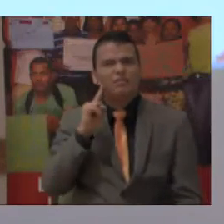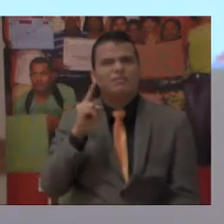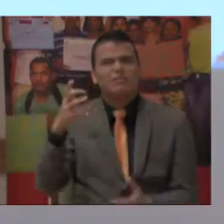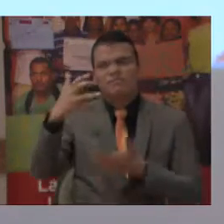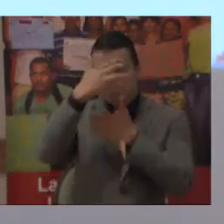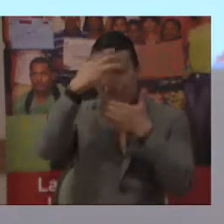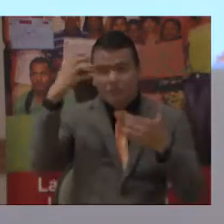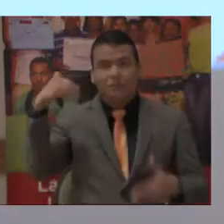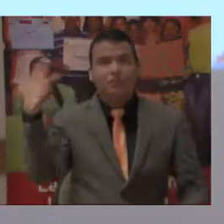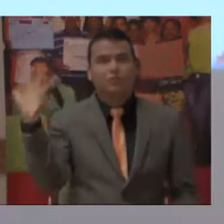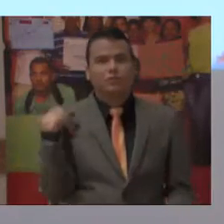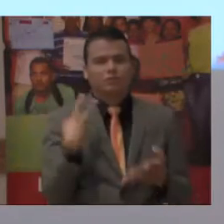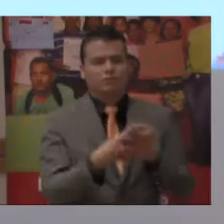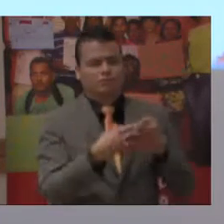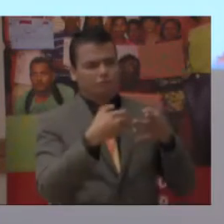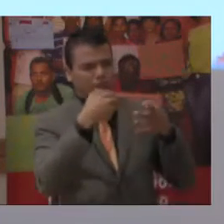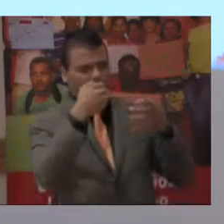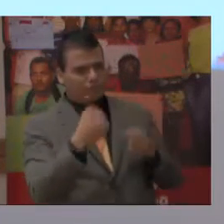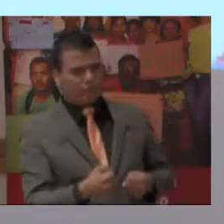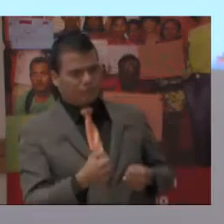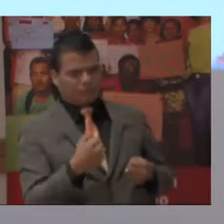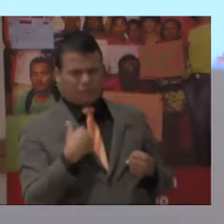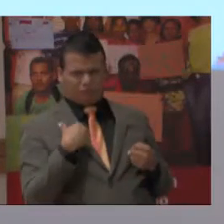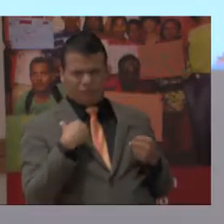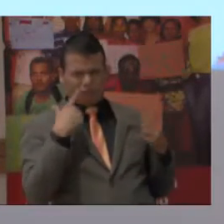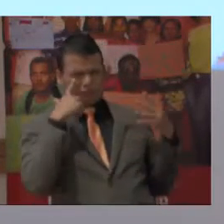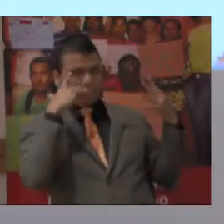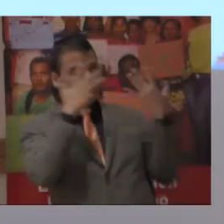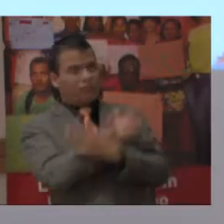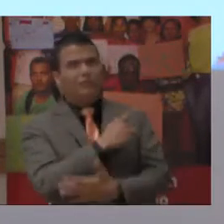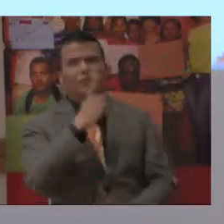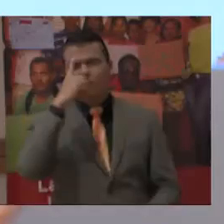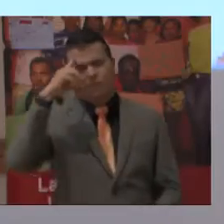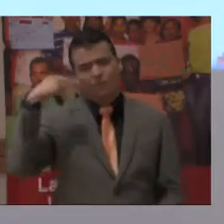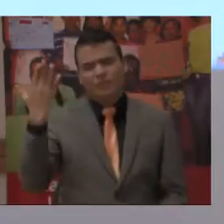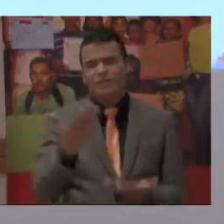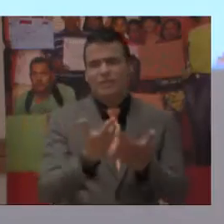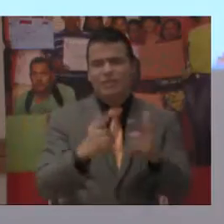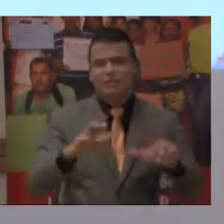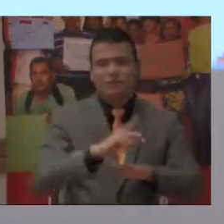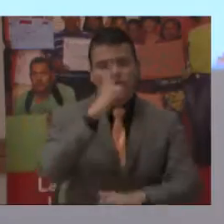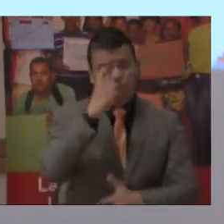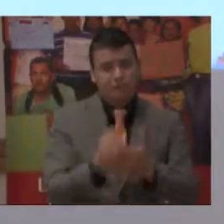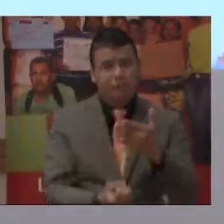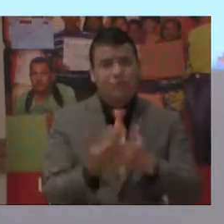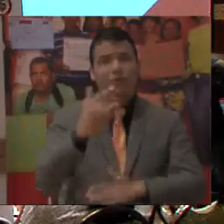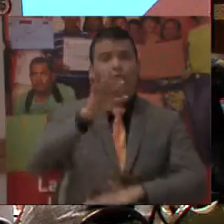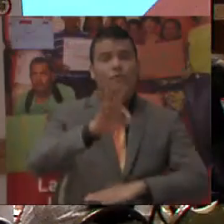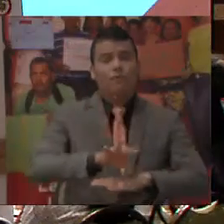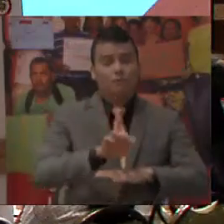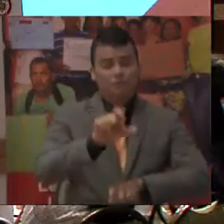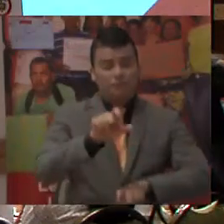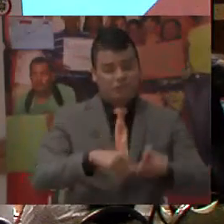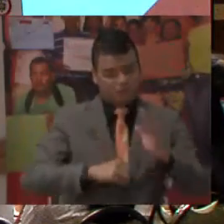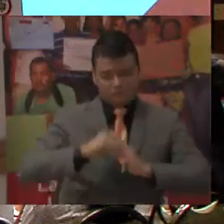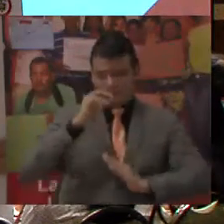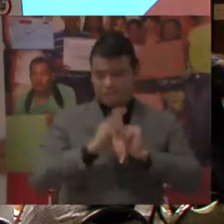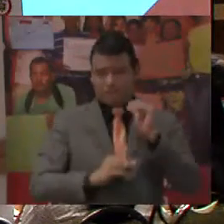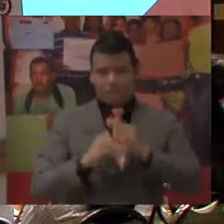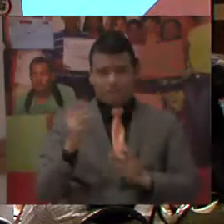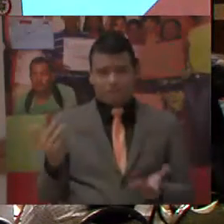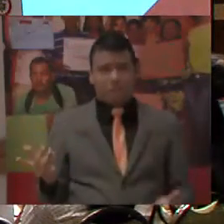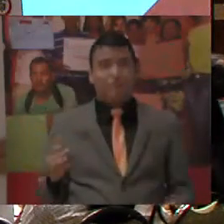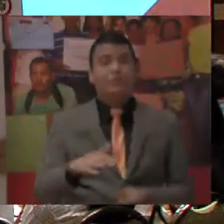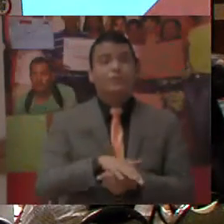y creé la Fundación Defensa de Inocentes para luchar contra los falsos testigos. Las enseñanzas de esas dos experiencias difíciles,